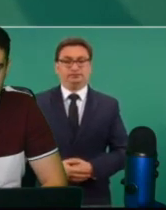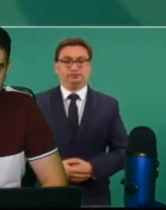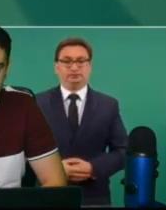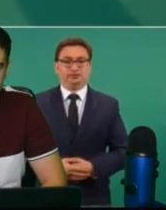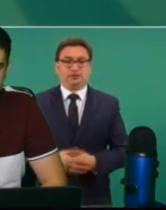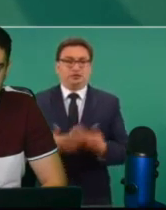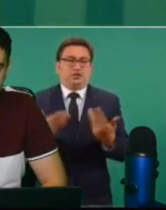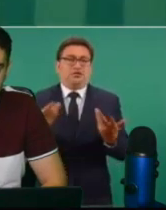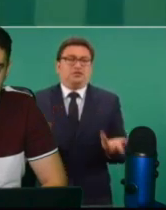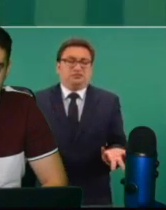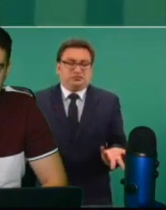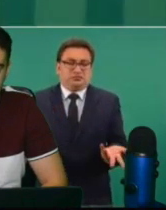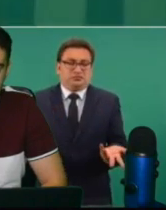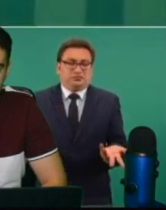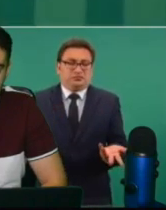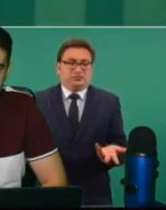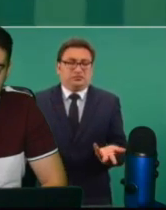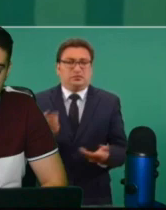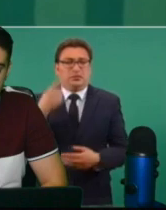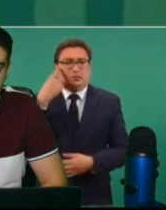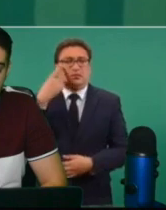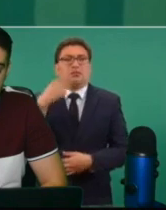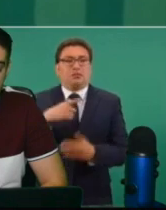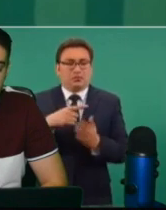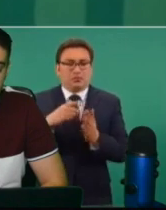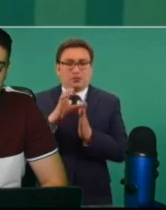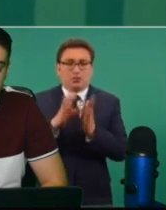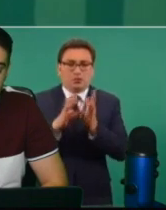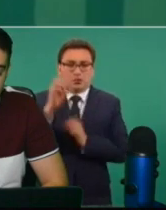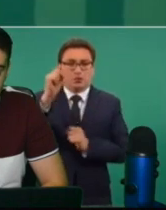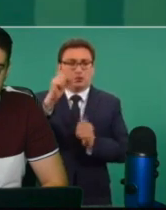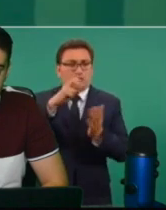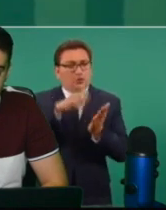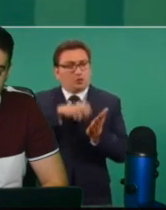Si no, ¿para qué se reformó la Constitución?